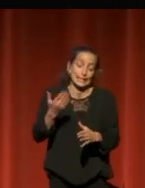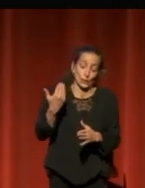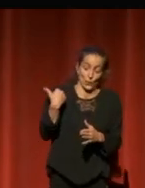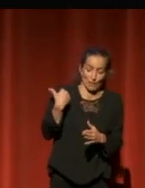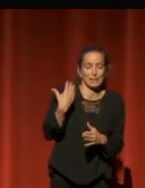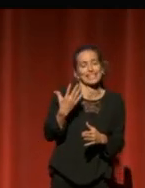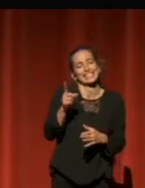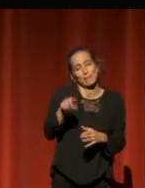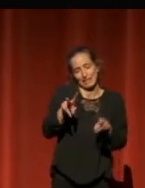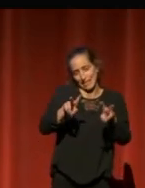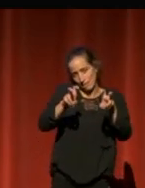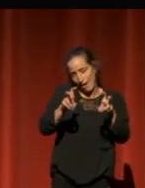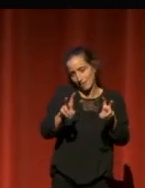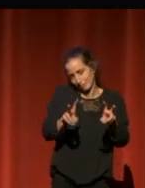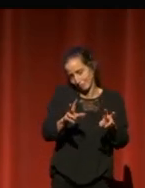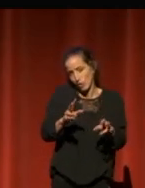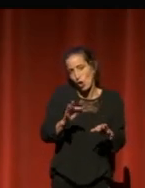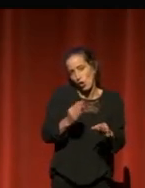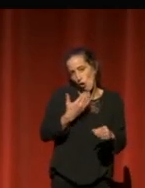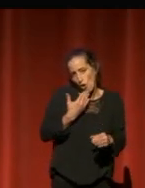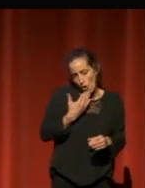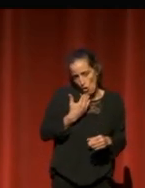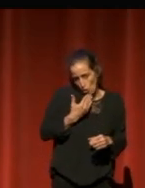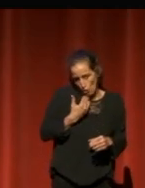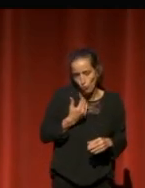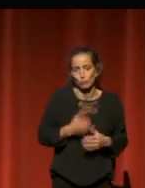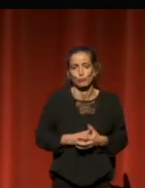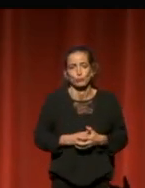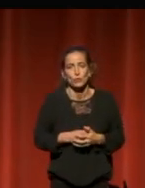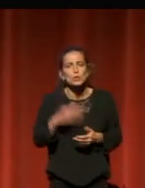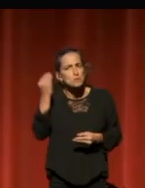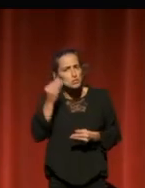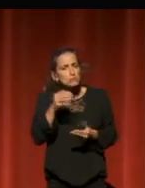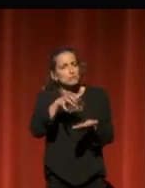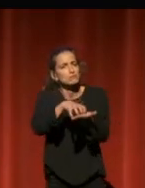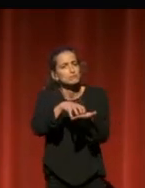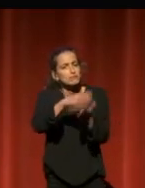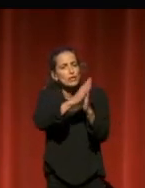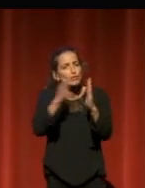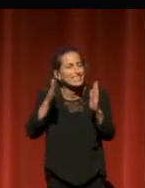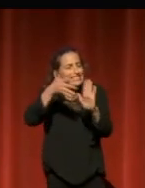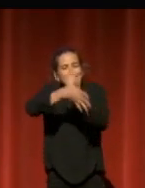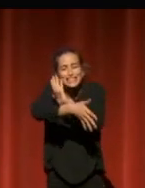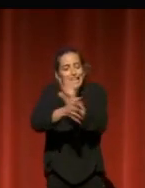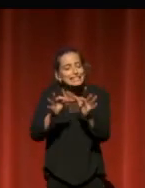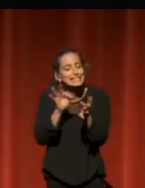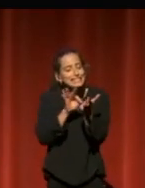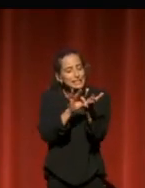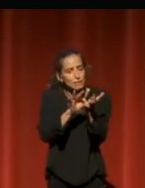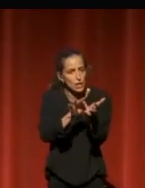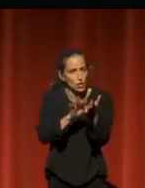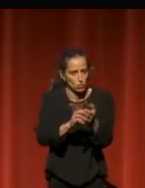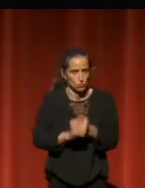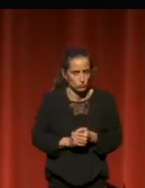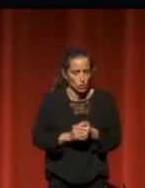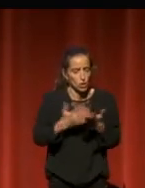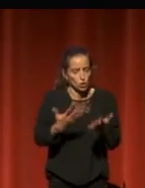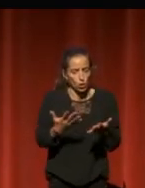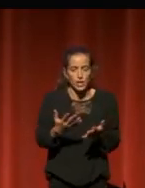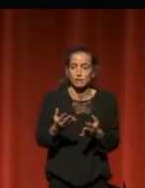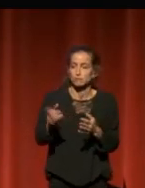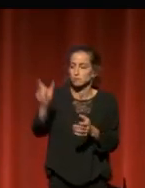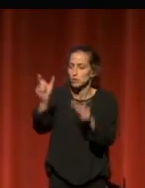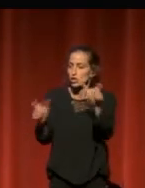lo que creo es biblioteca es un servicio. Entonces, como tal, hemos de organizar la formación de los profesionales que